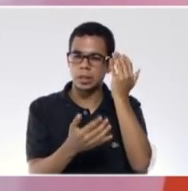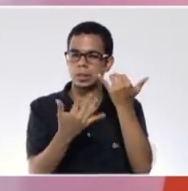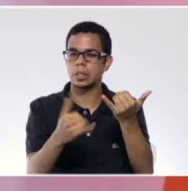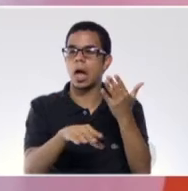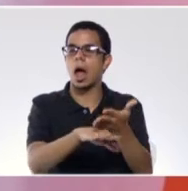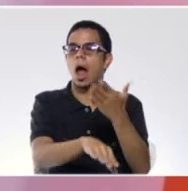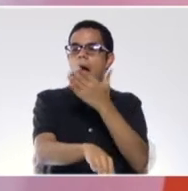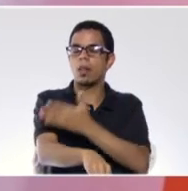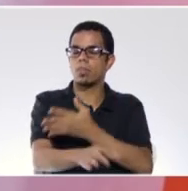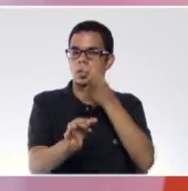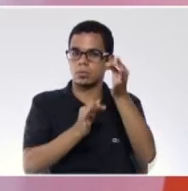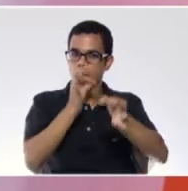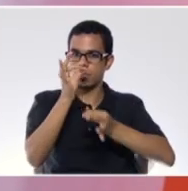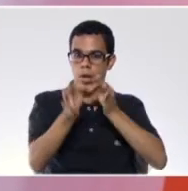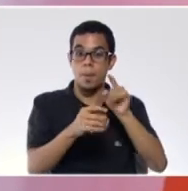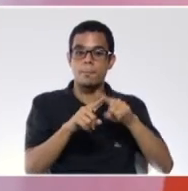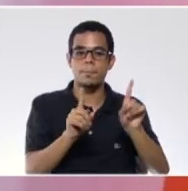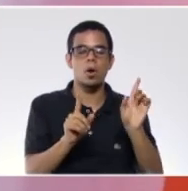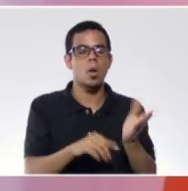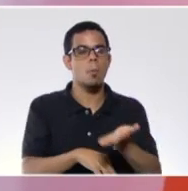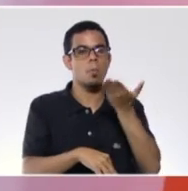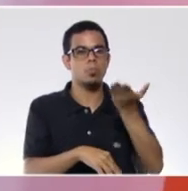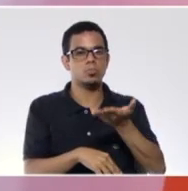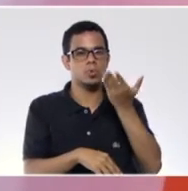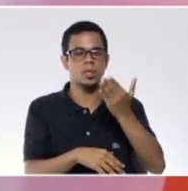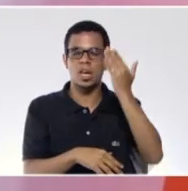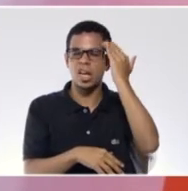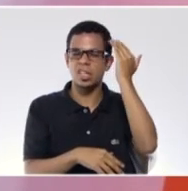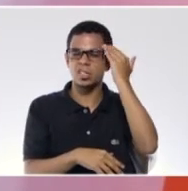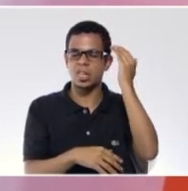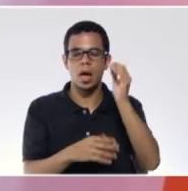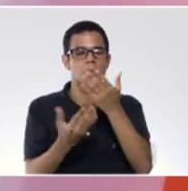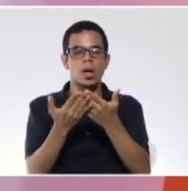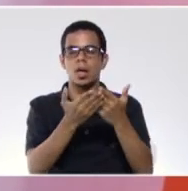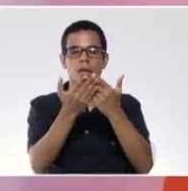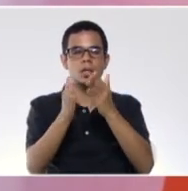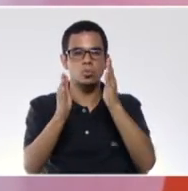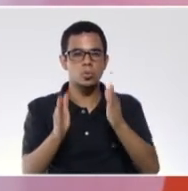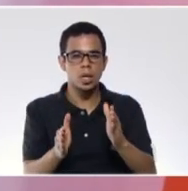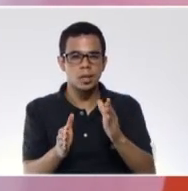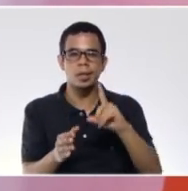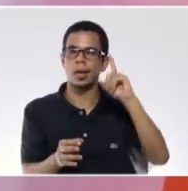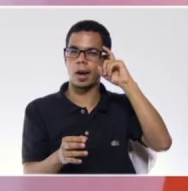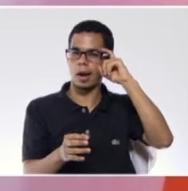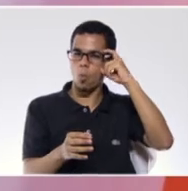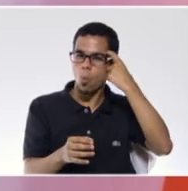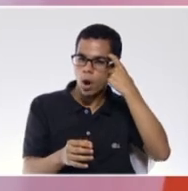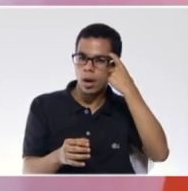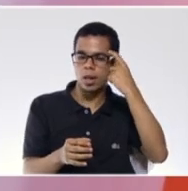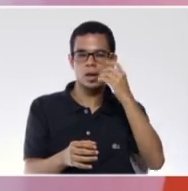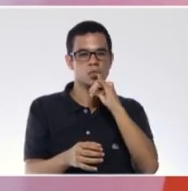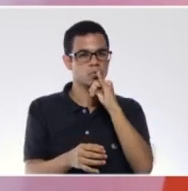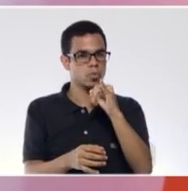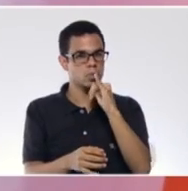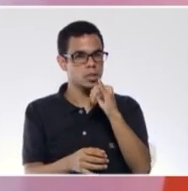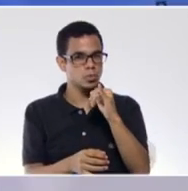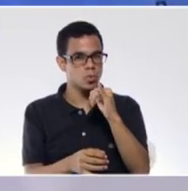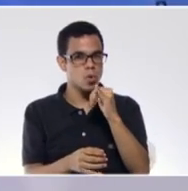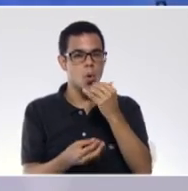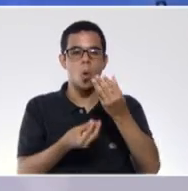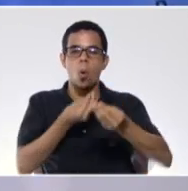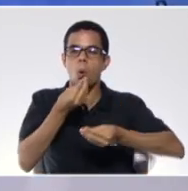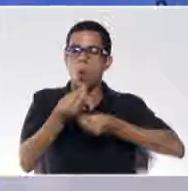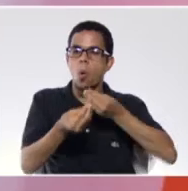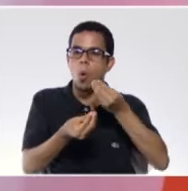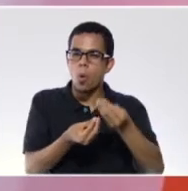pero siempre es importante saber qué sabe el estudiante, cuánto internalizó de esa definición, qué sabe, cómo maneja el